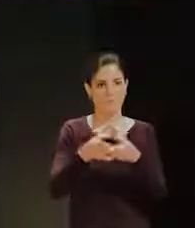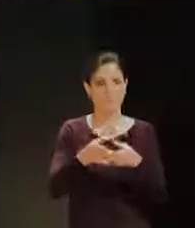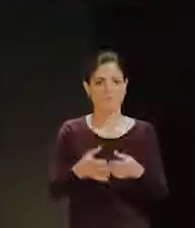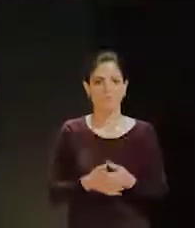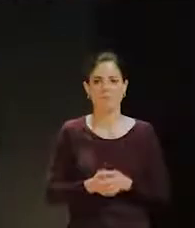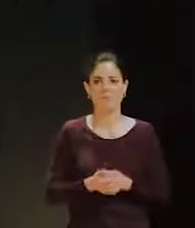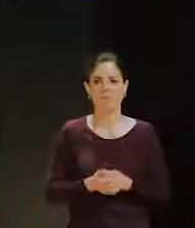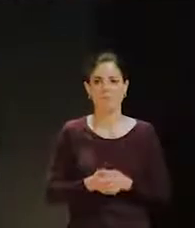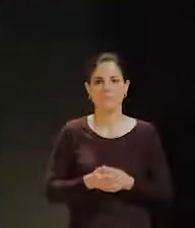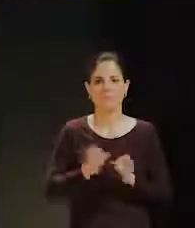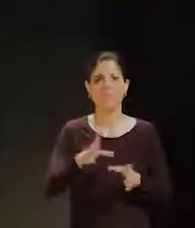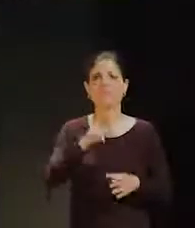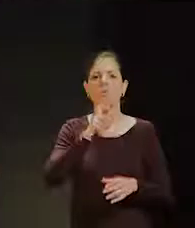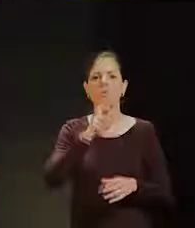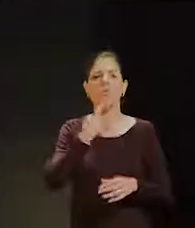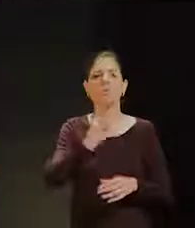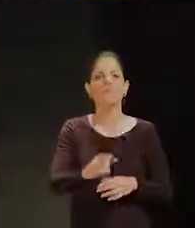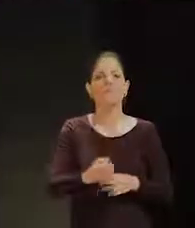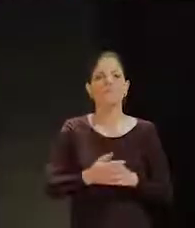Juan, es como decir